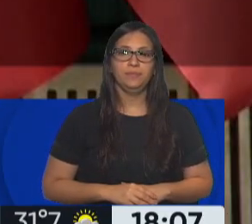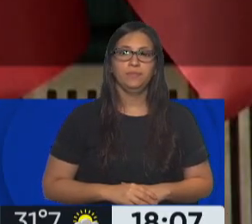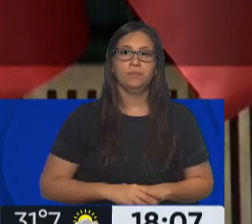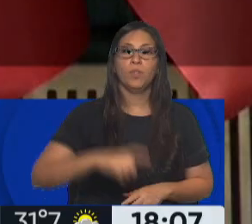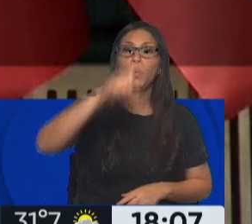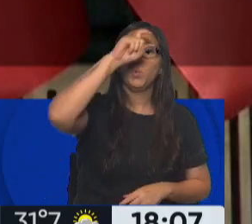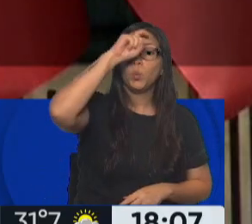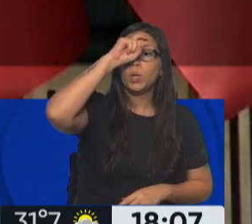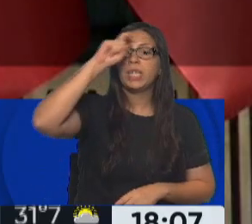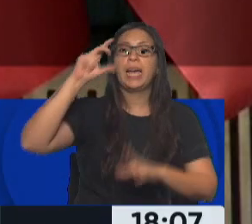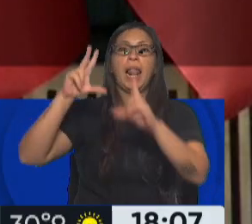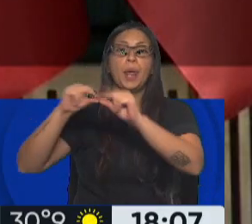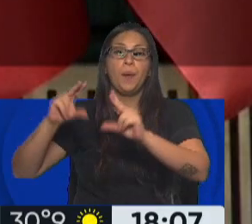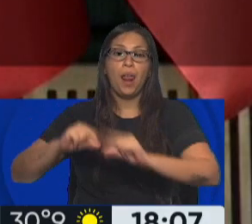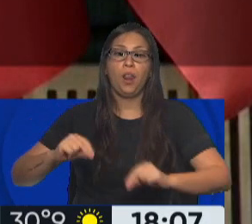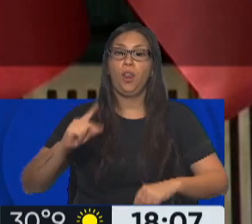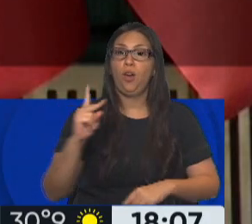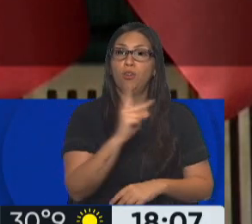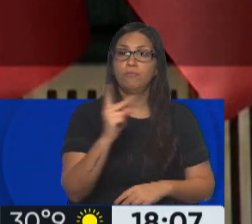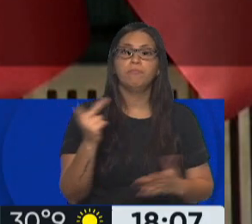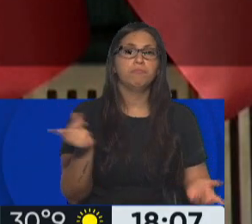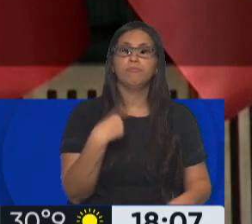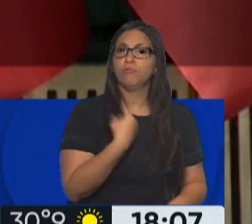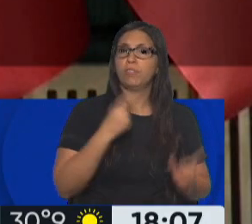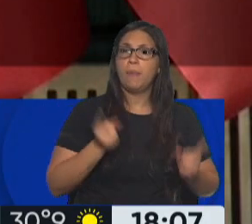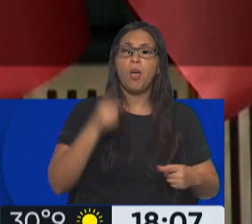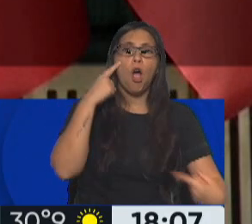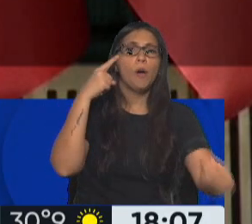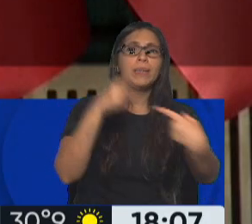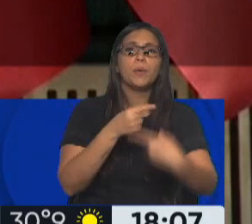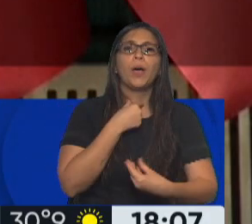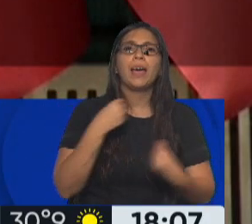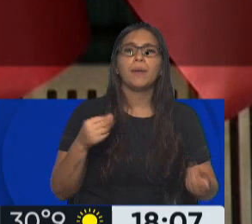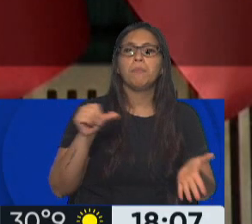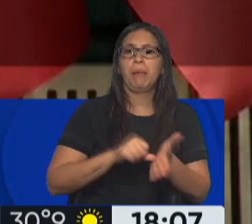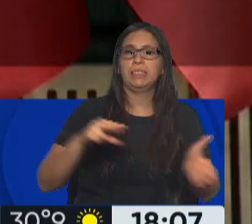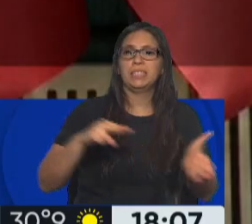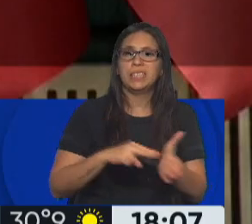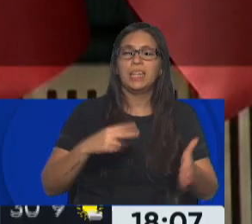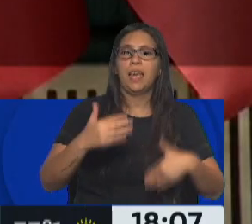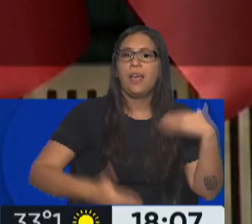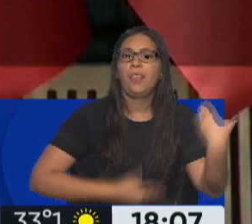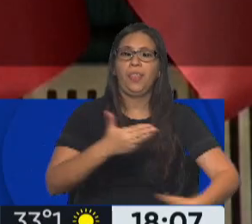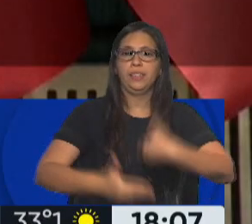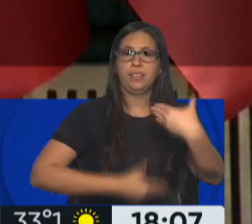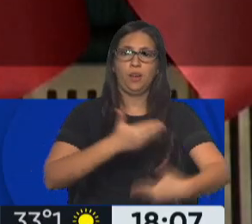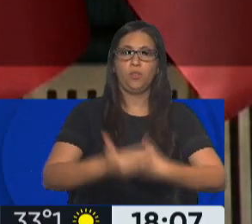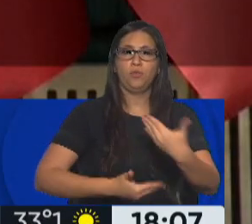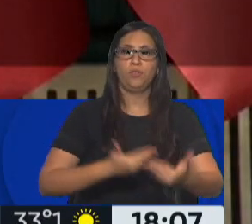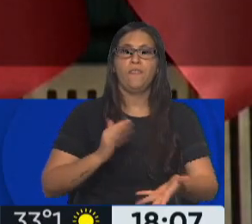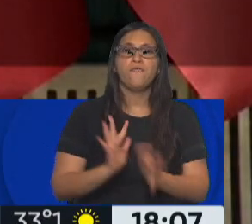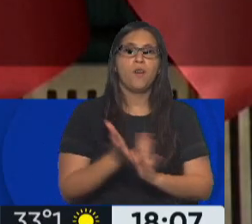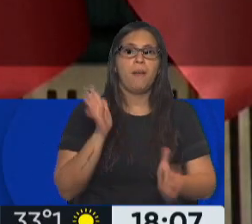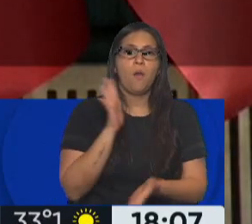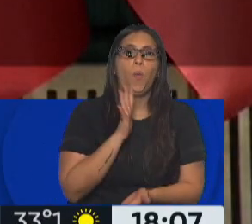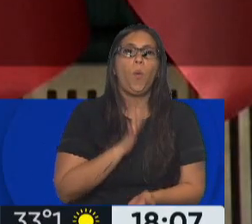Türkiye ve Lübnan olarak müşterek hedefimiz Suriye'yi yeni bir şevkle ayağa